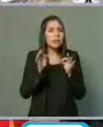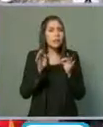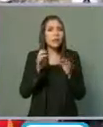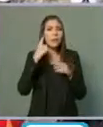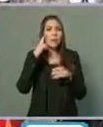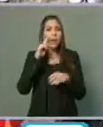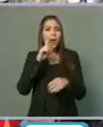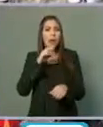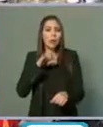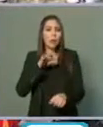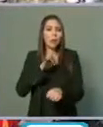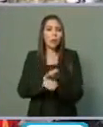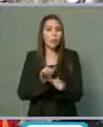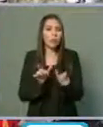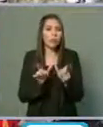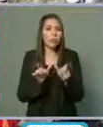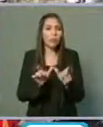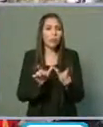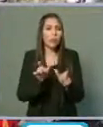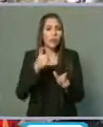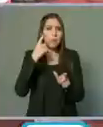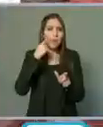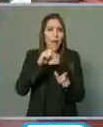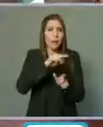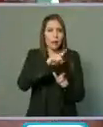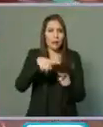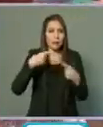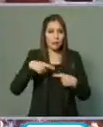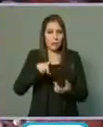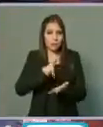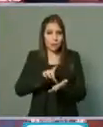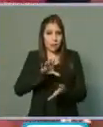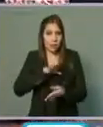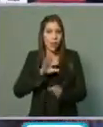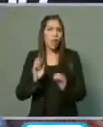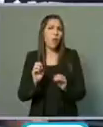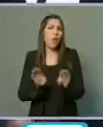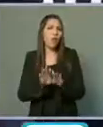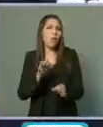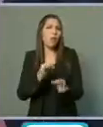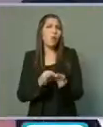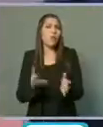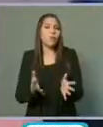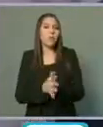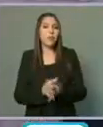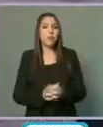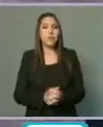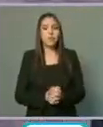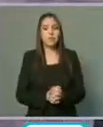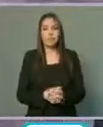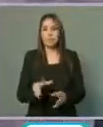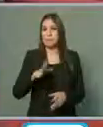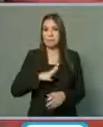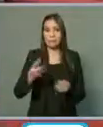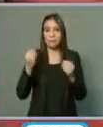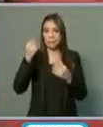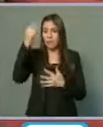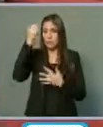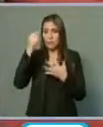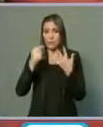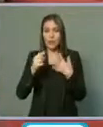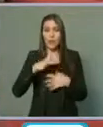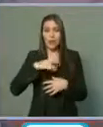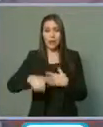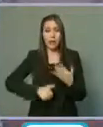alguna forma? O sea, ¿cómo se cumple? Muchísimos ordenamientos. O sea, Ok. nosotros tenemos ordenamientos en la Ciudad de México, tenemos básicamente